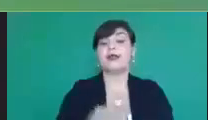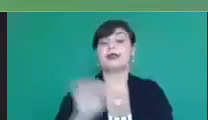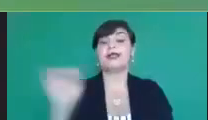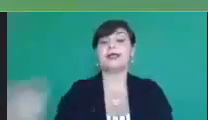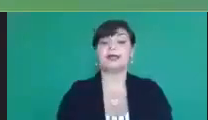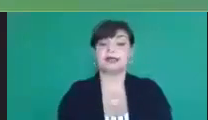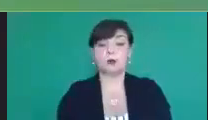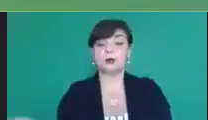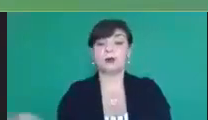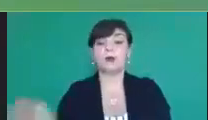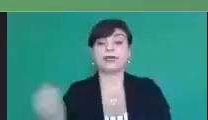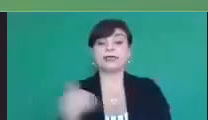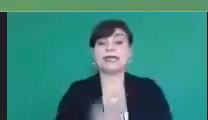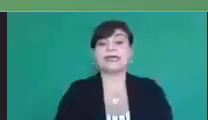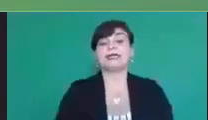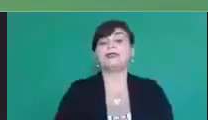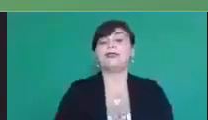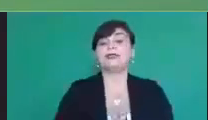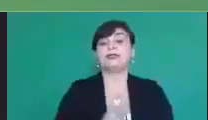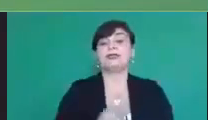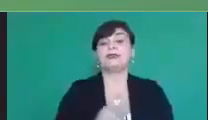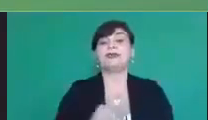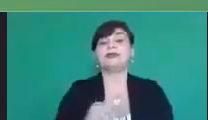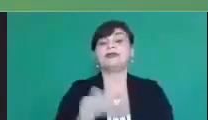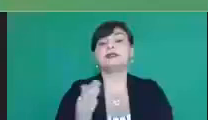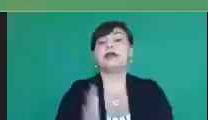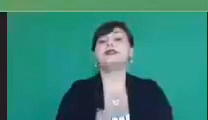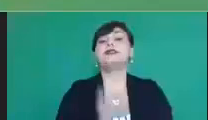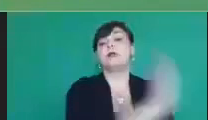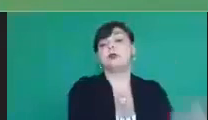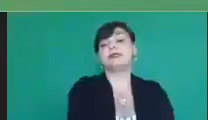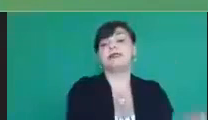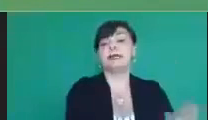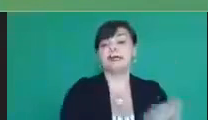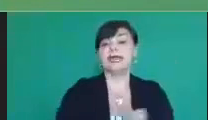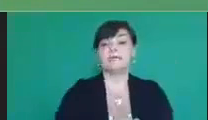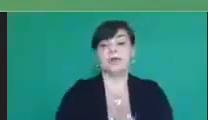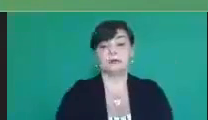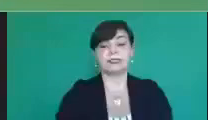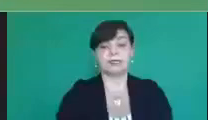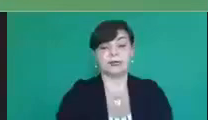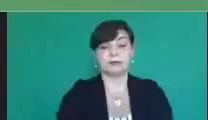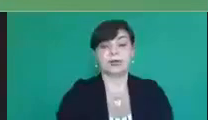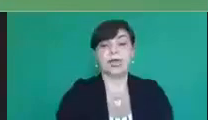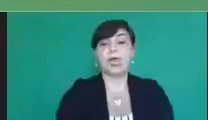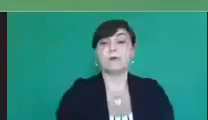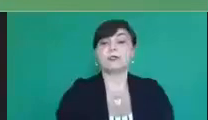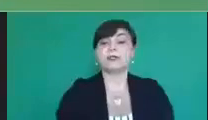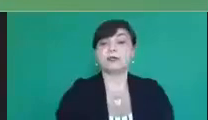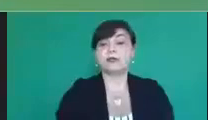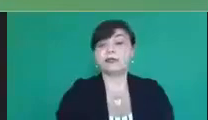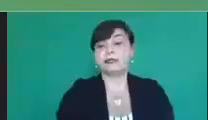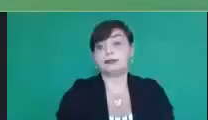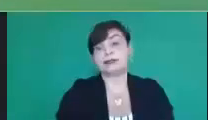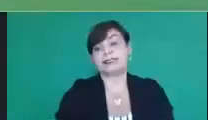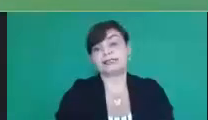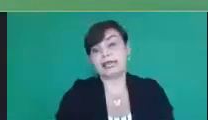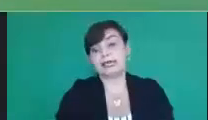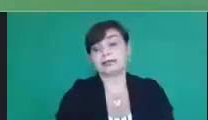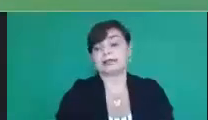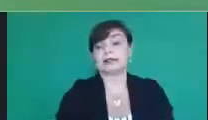de las 24 horas ya nosotros tenemos el resultado de la muestra que enviamos ayer. Posteriormente, pues